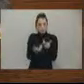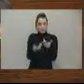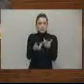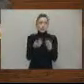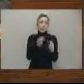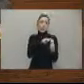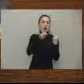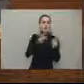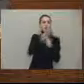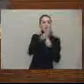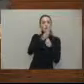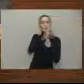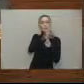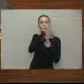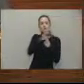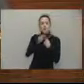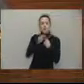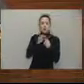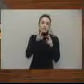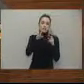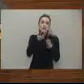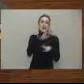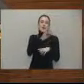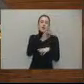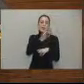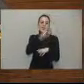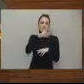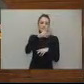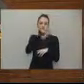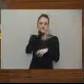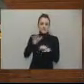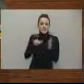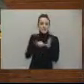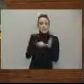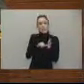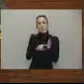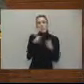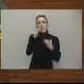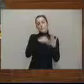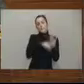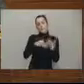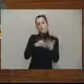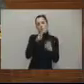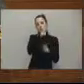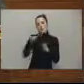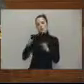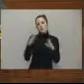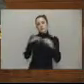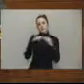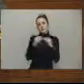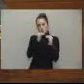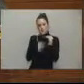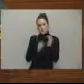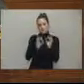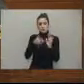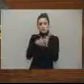ancho ibérico, el ancho de Renfe, cercanías, ha perdido 1 millón de viajeros a lo largo de la última década, lo que supone una caída